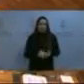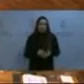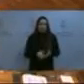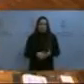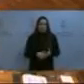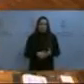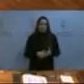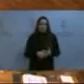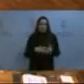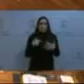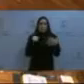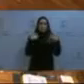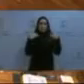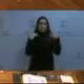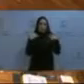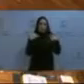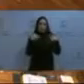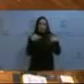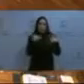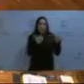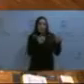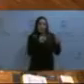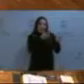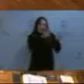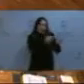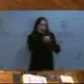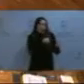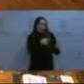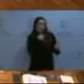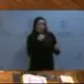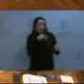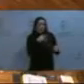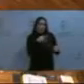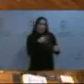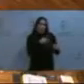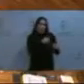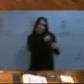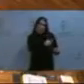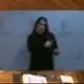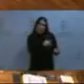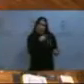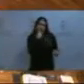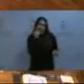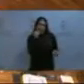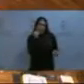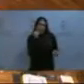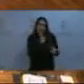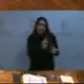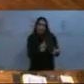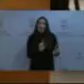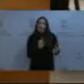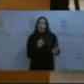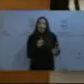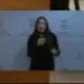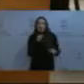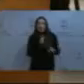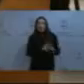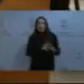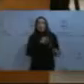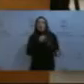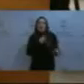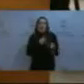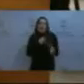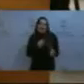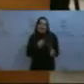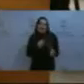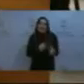Bueno, celebro al menos el sentido del humor, algo que no es muy habitual en usted, pero que viene bien a los debates. Viene bien a los